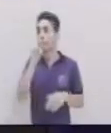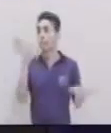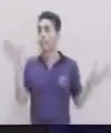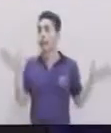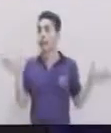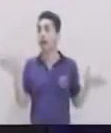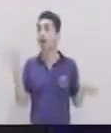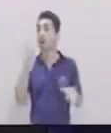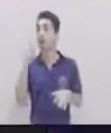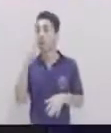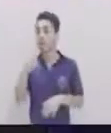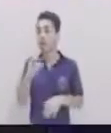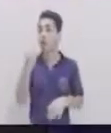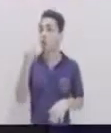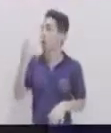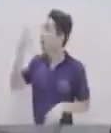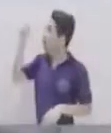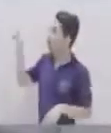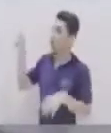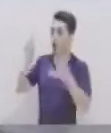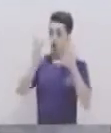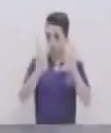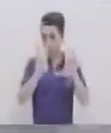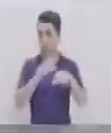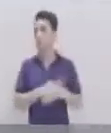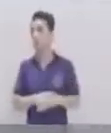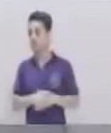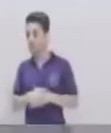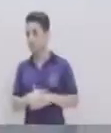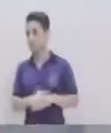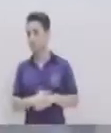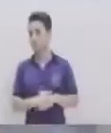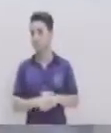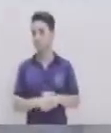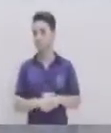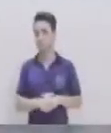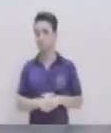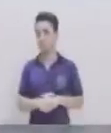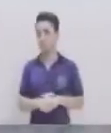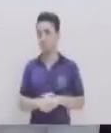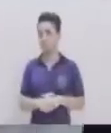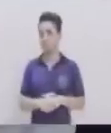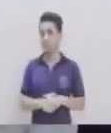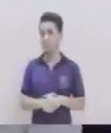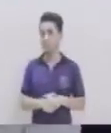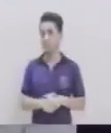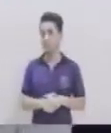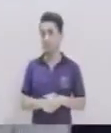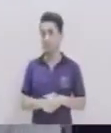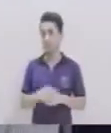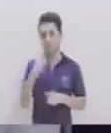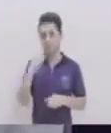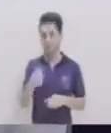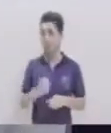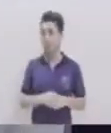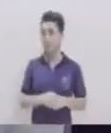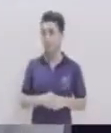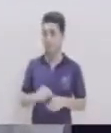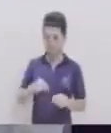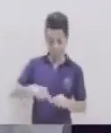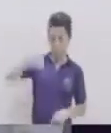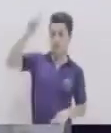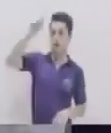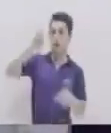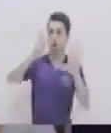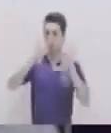el pájaro estaba ubicado en el número 8. Entonces verificamos en nuestra cuadrícula o en nuestra tablita. Entonces yo